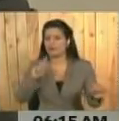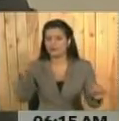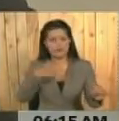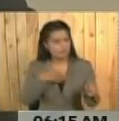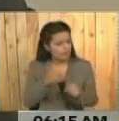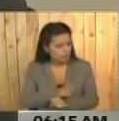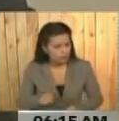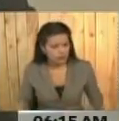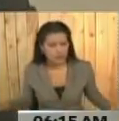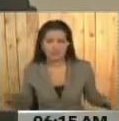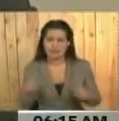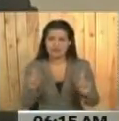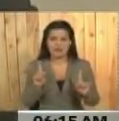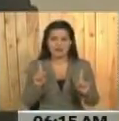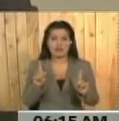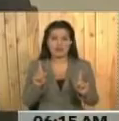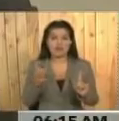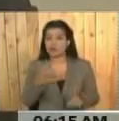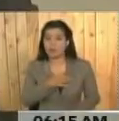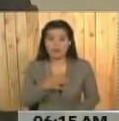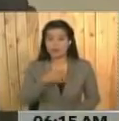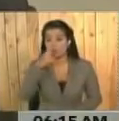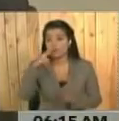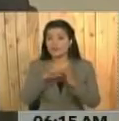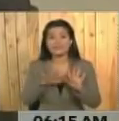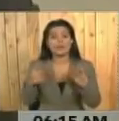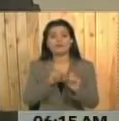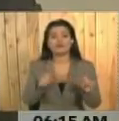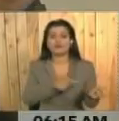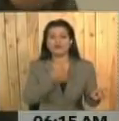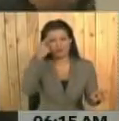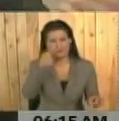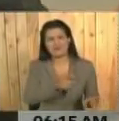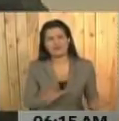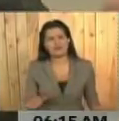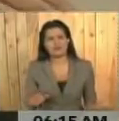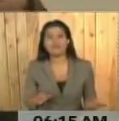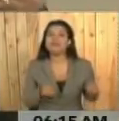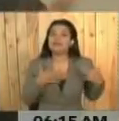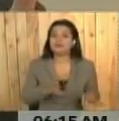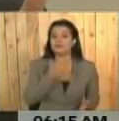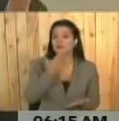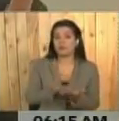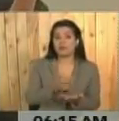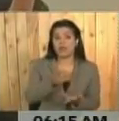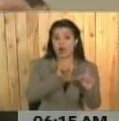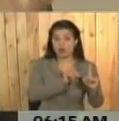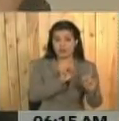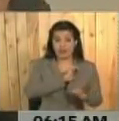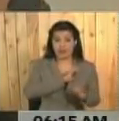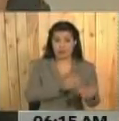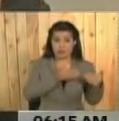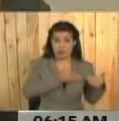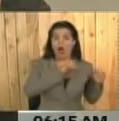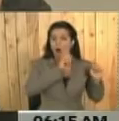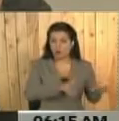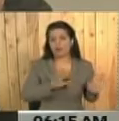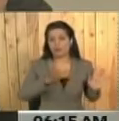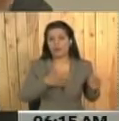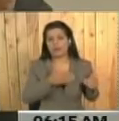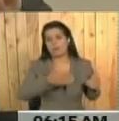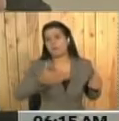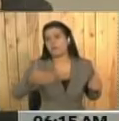cualquier circunstancia hacerlo en el 2016 cuando ellos lo plantearon si ellos lo hubiesen planteado el 11 11 de enero Bueno eso es otra cosa